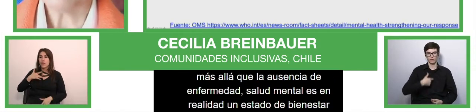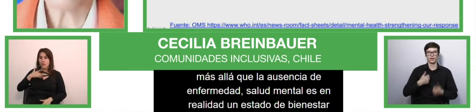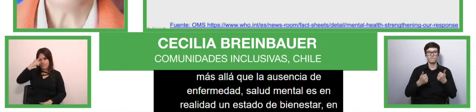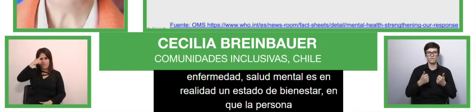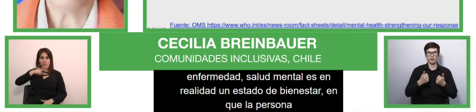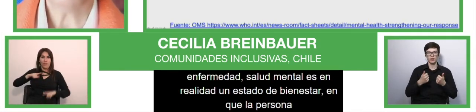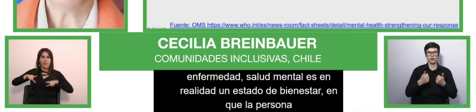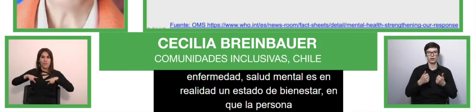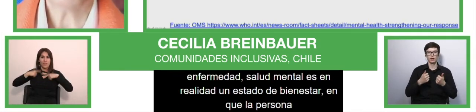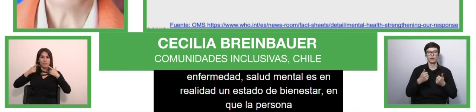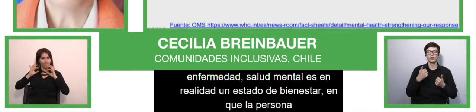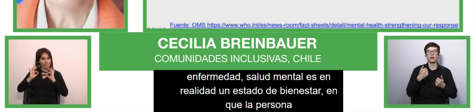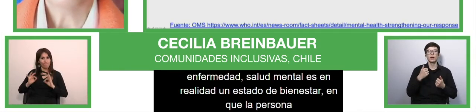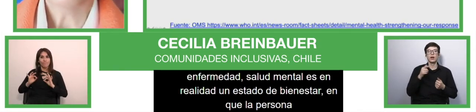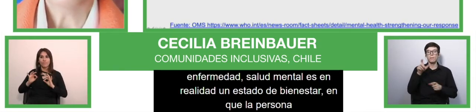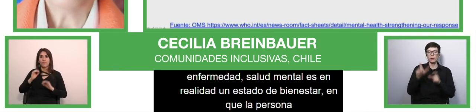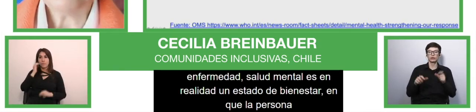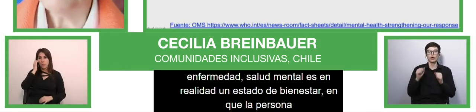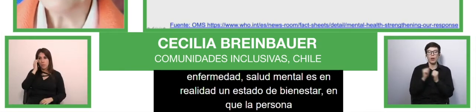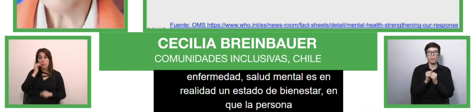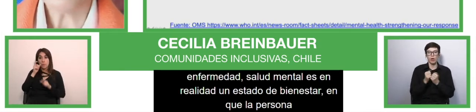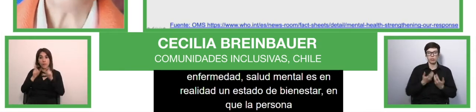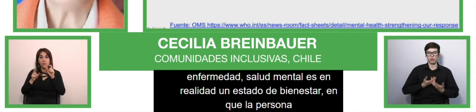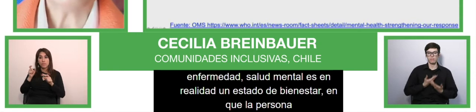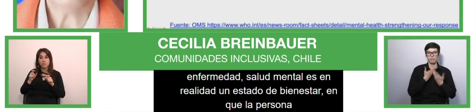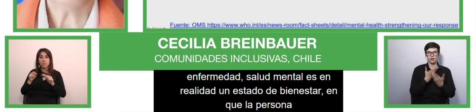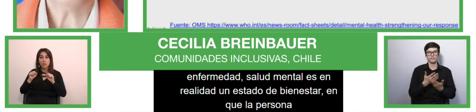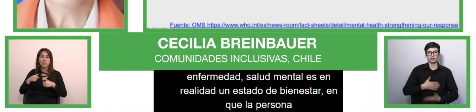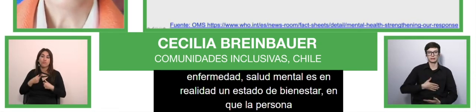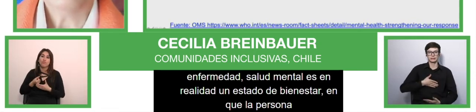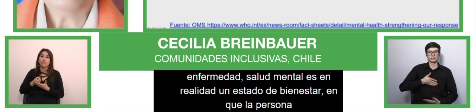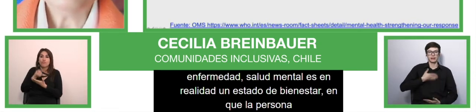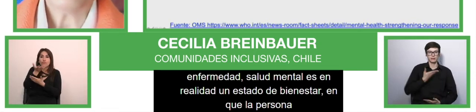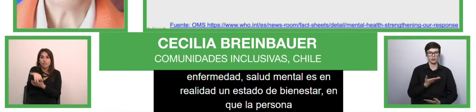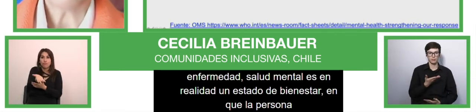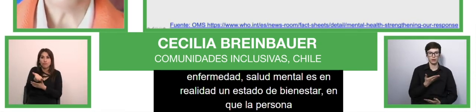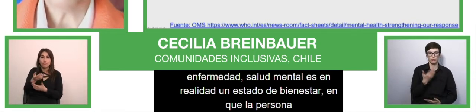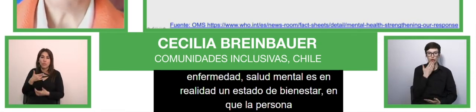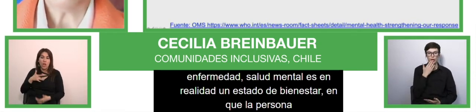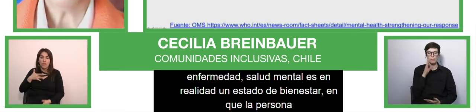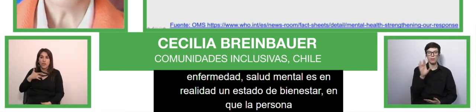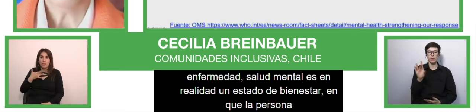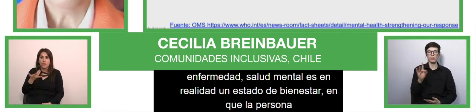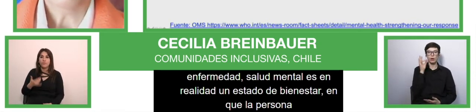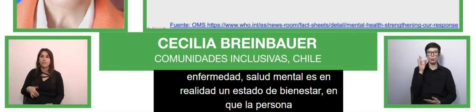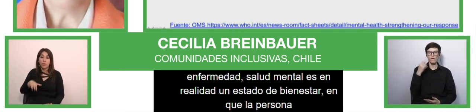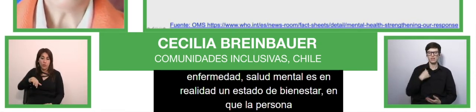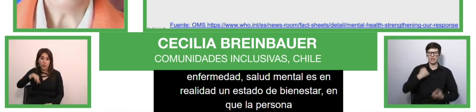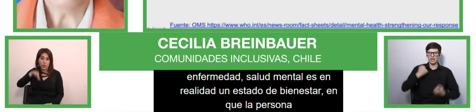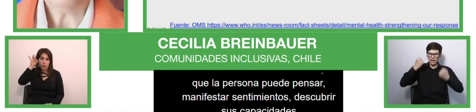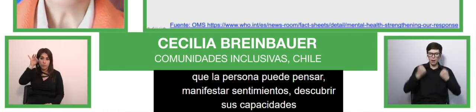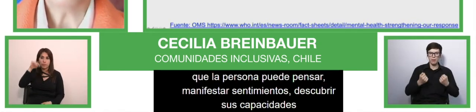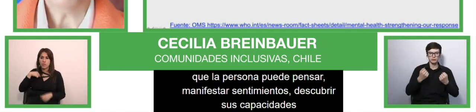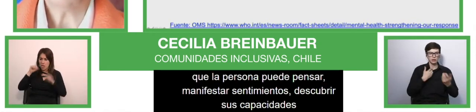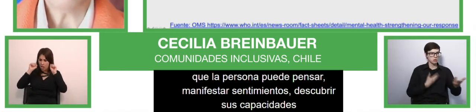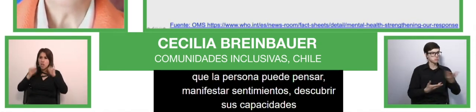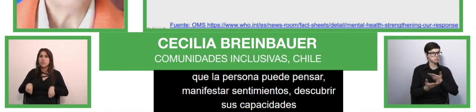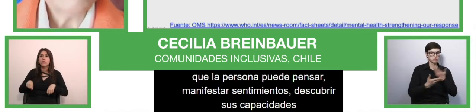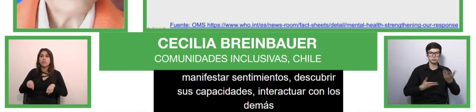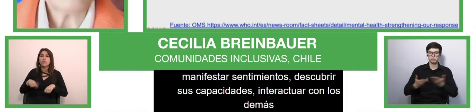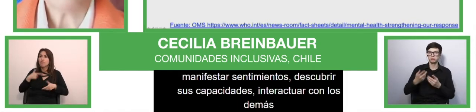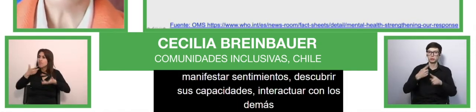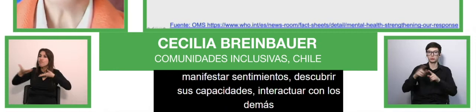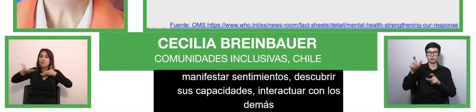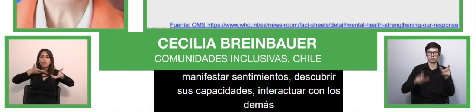manifestar sentimientos descubrir sus capacidades e interactuar con los demás navegar el estrés normal